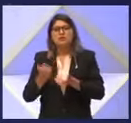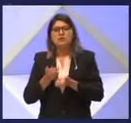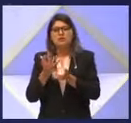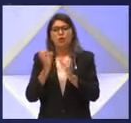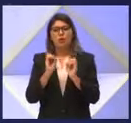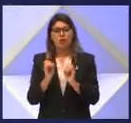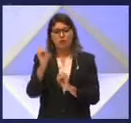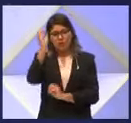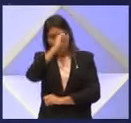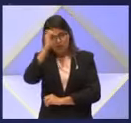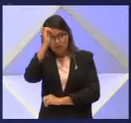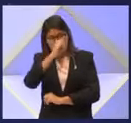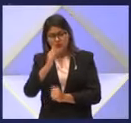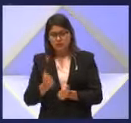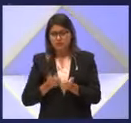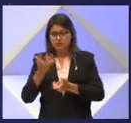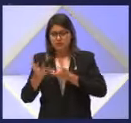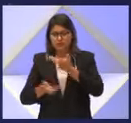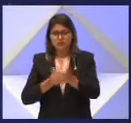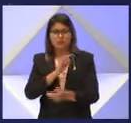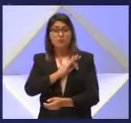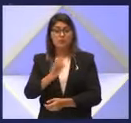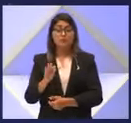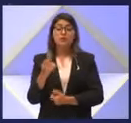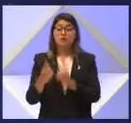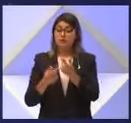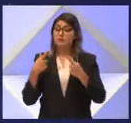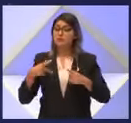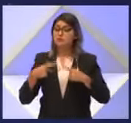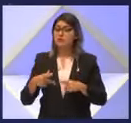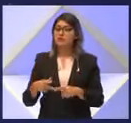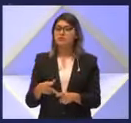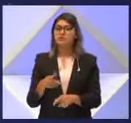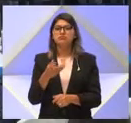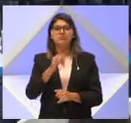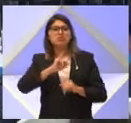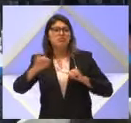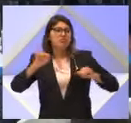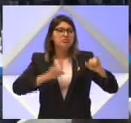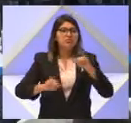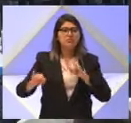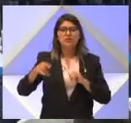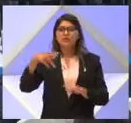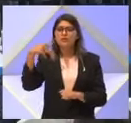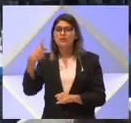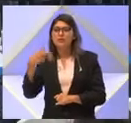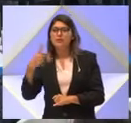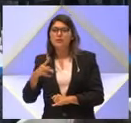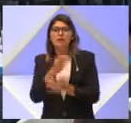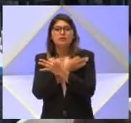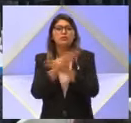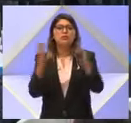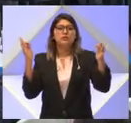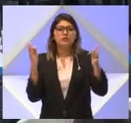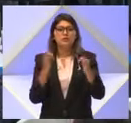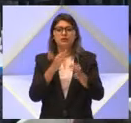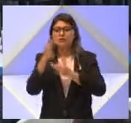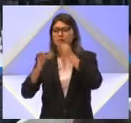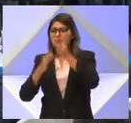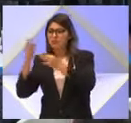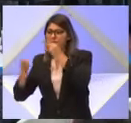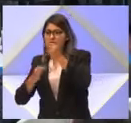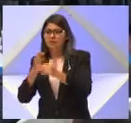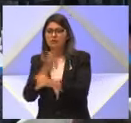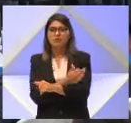bueno pues en aquellos lugares remotos pues las noticias llegan muy tarde y probablemente sus opiniones no pueden ser escuchadas porque se encuentran